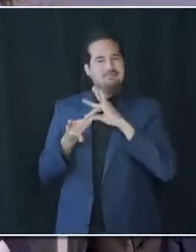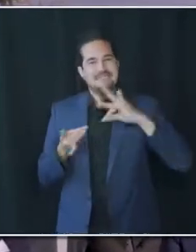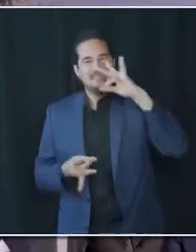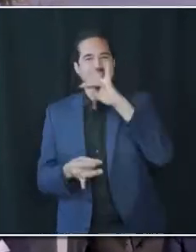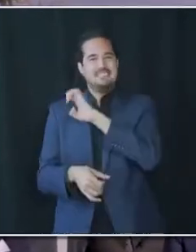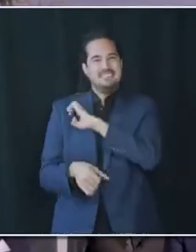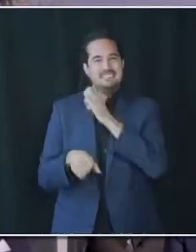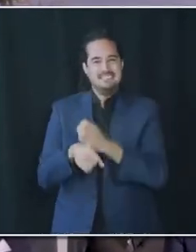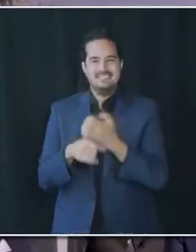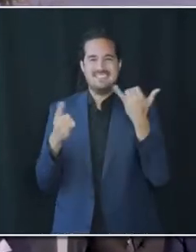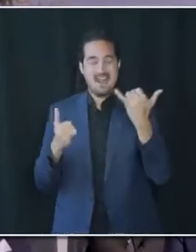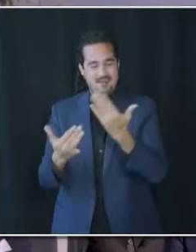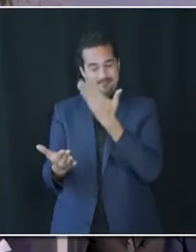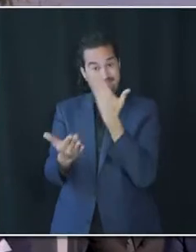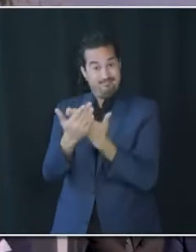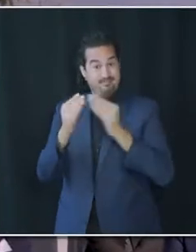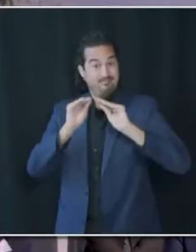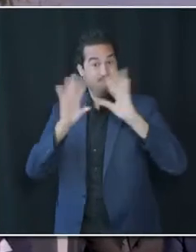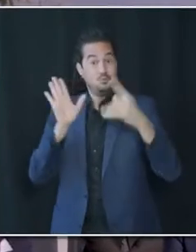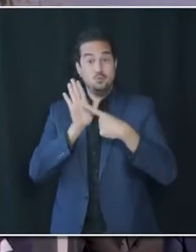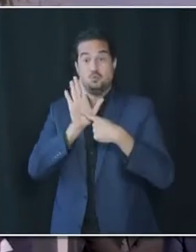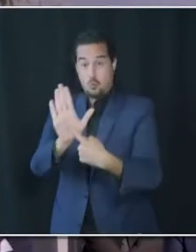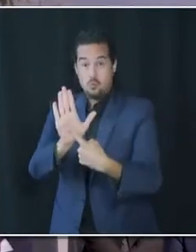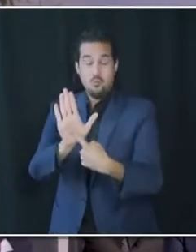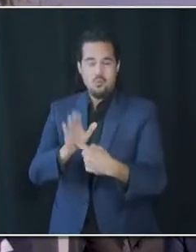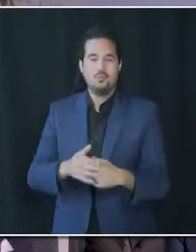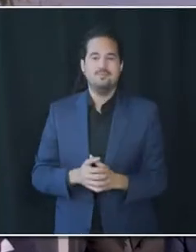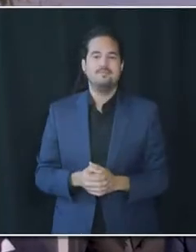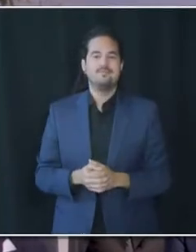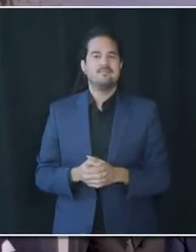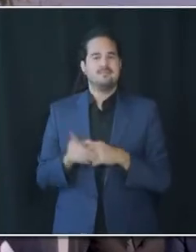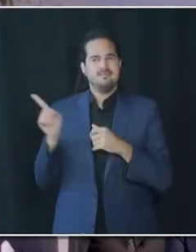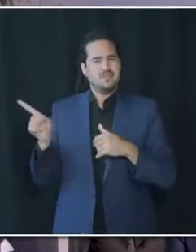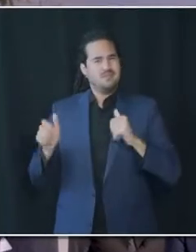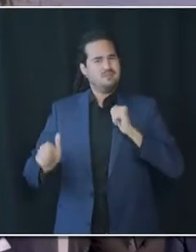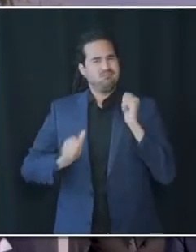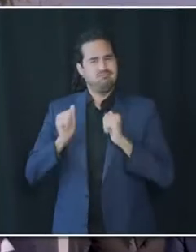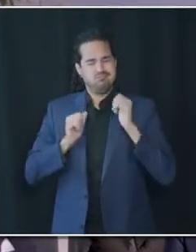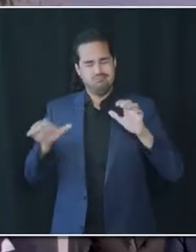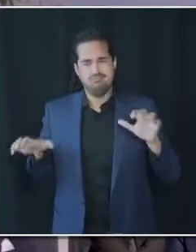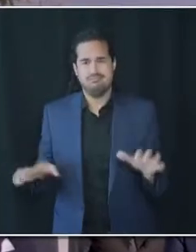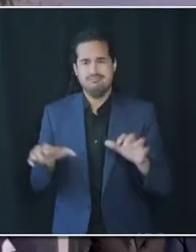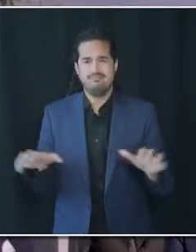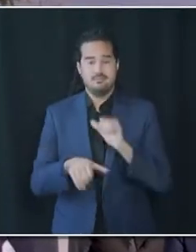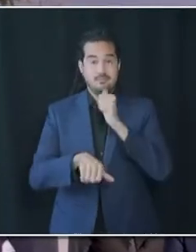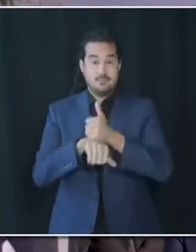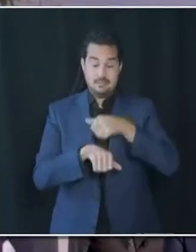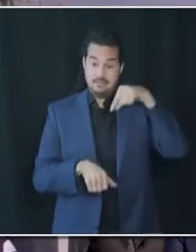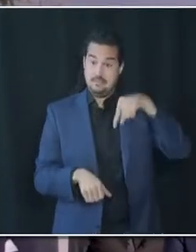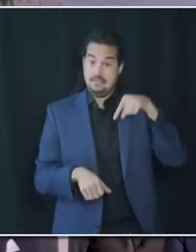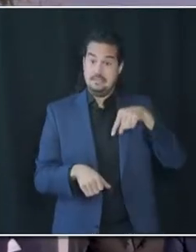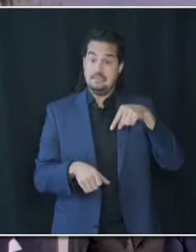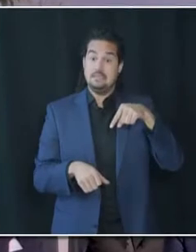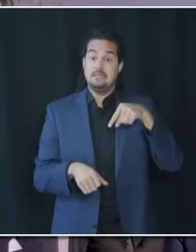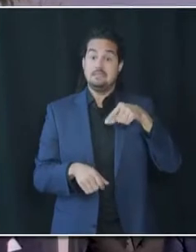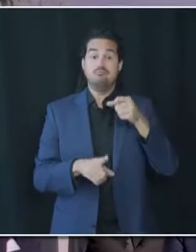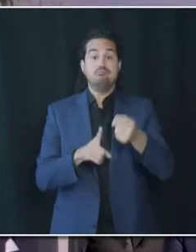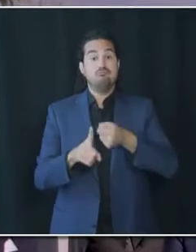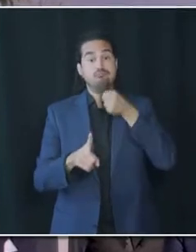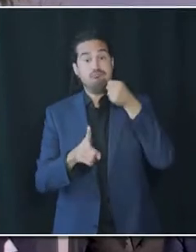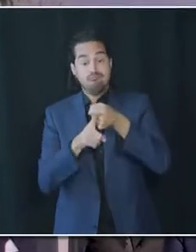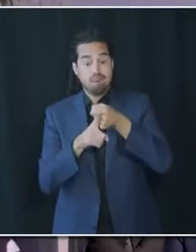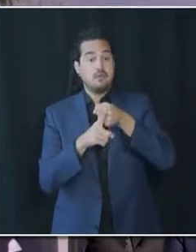este sitio no de ninguna manera va a impactar los recursos de